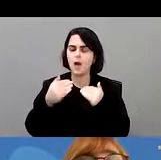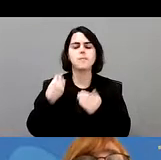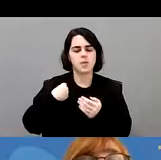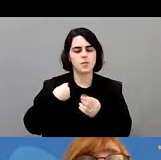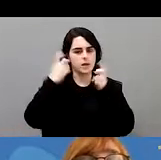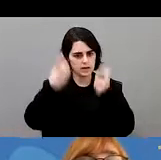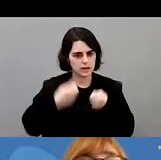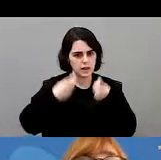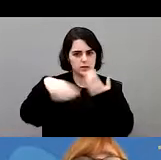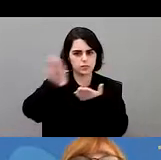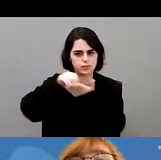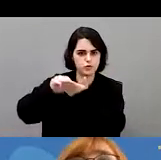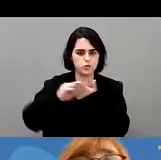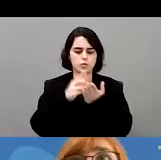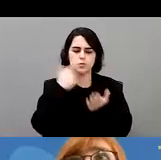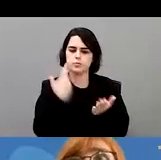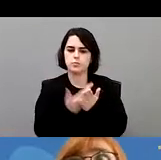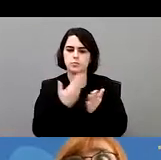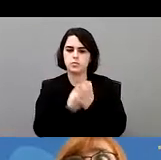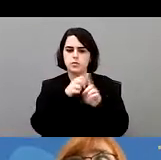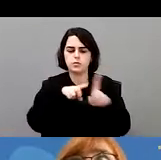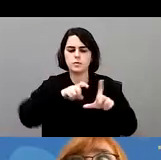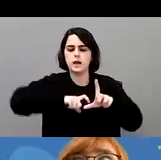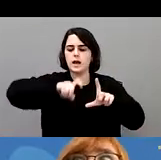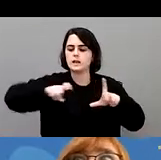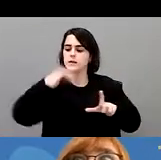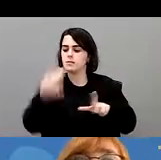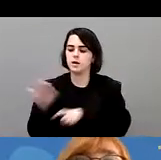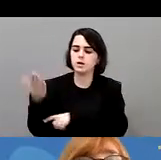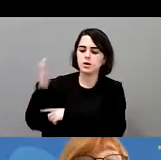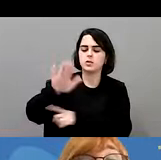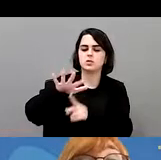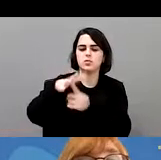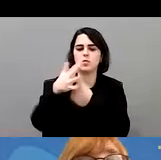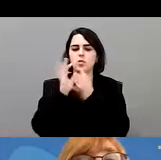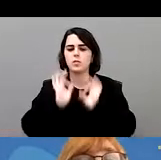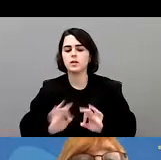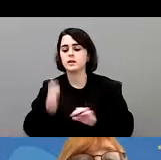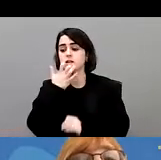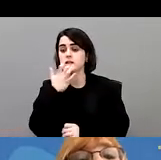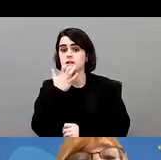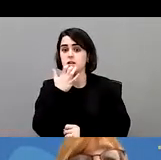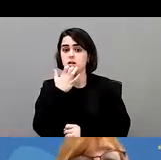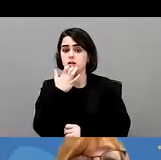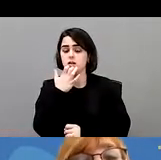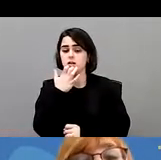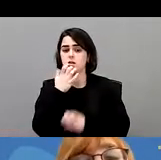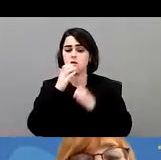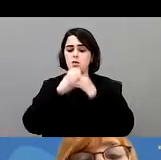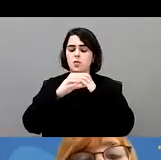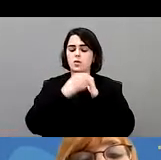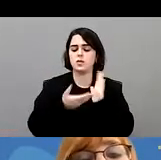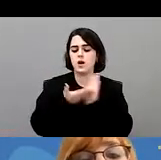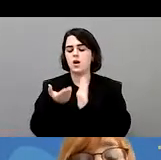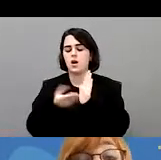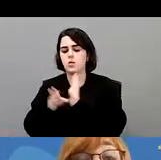evidenciar exactamente a nivel estadístico y representativo cuál sería la situación si a esto le añado la comunicación aumentativa